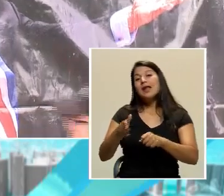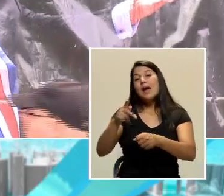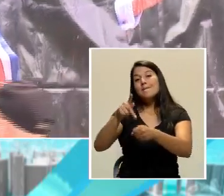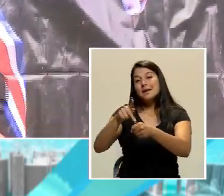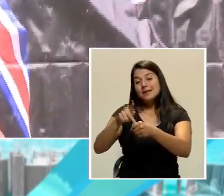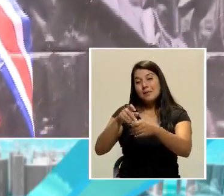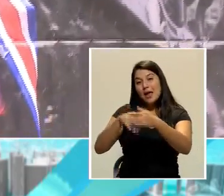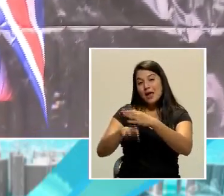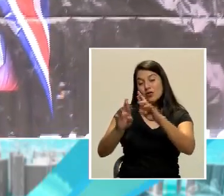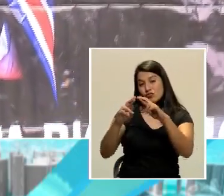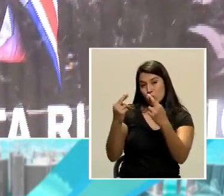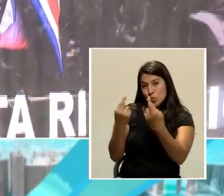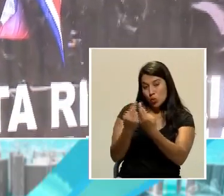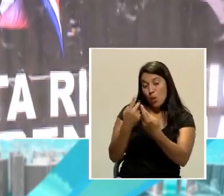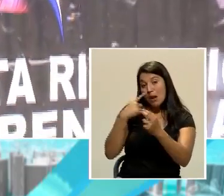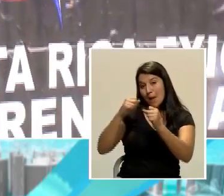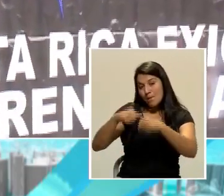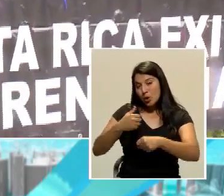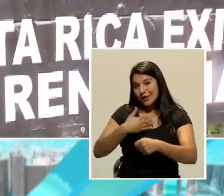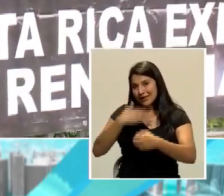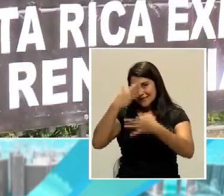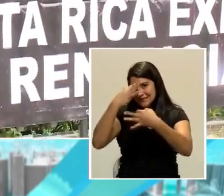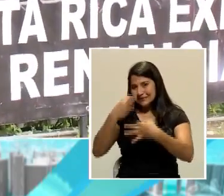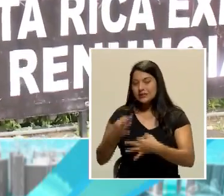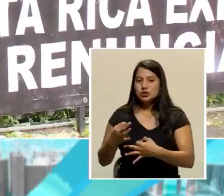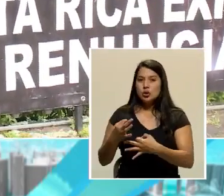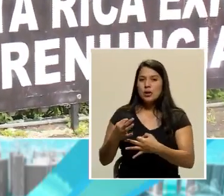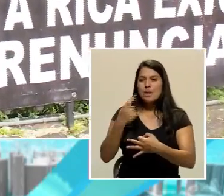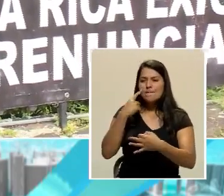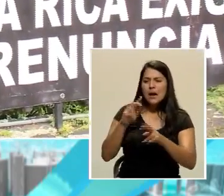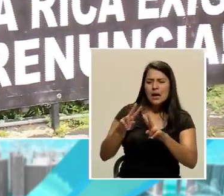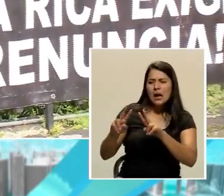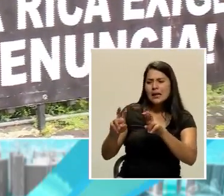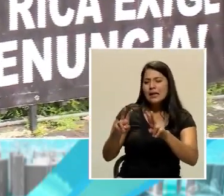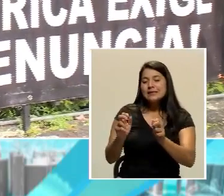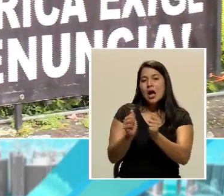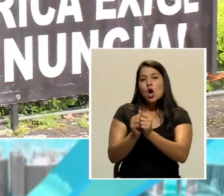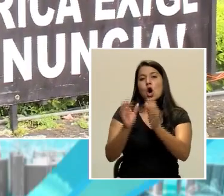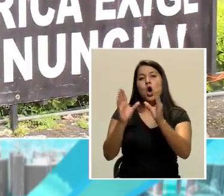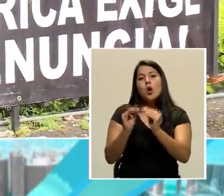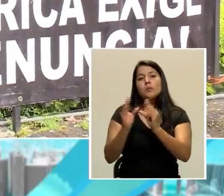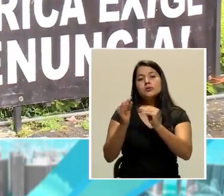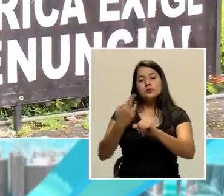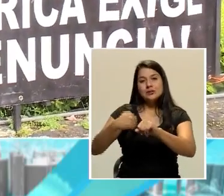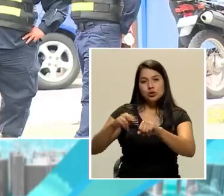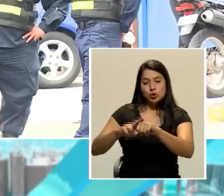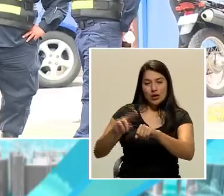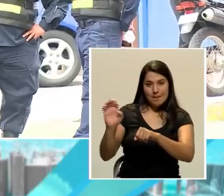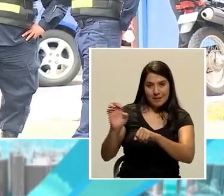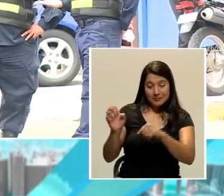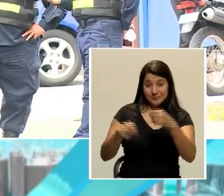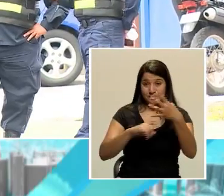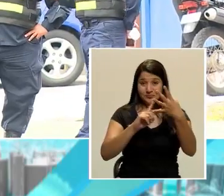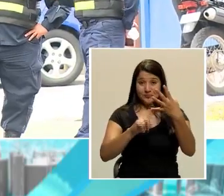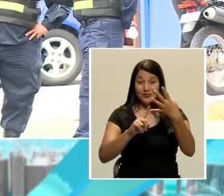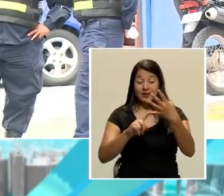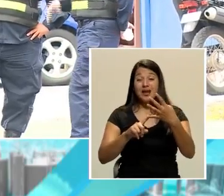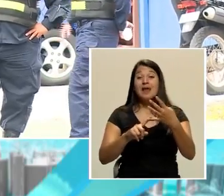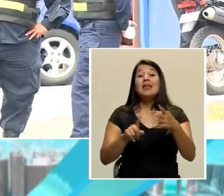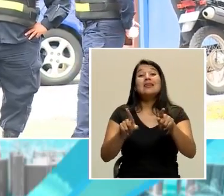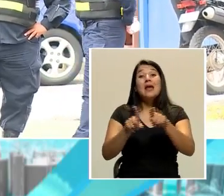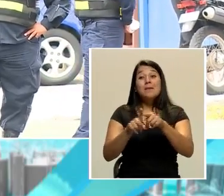ciertos comercios con regulaciones municipales durante periodos de cierre previo a valoración de los modelos de riesgo, la participación de una